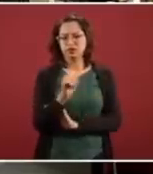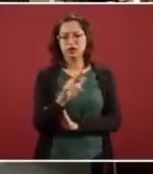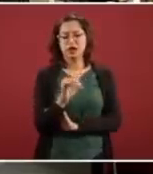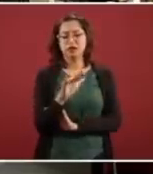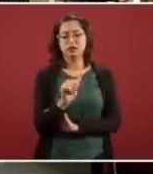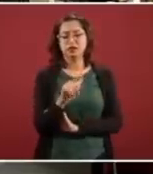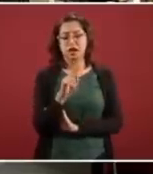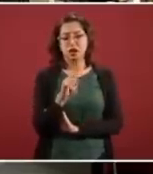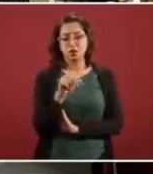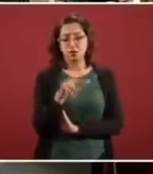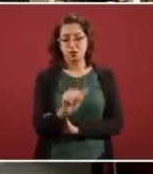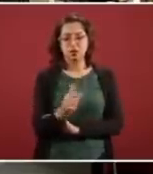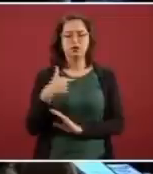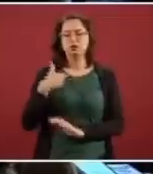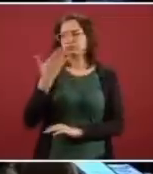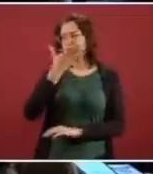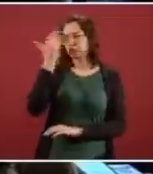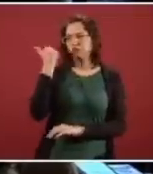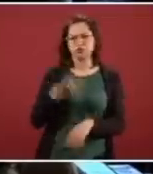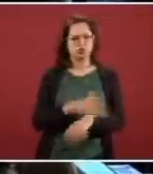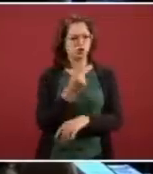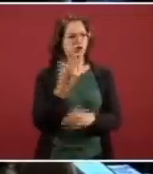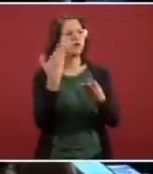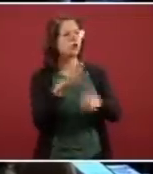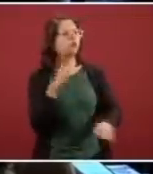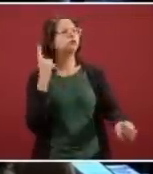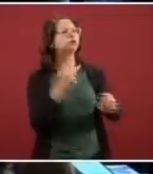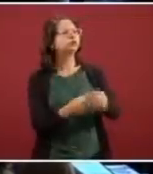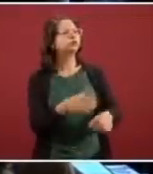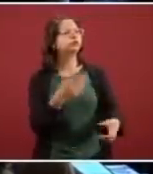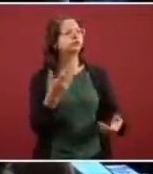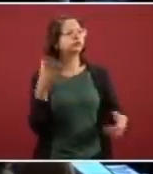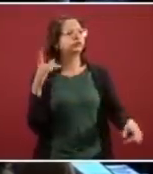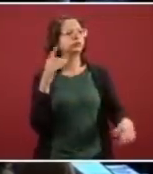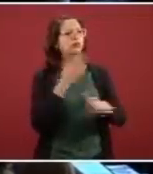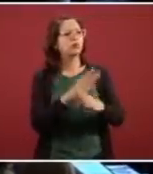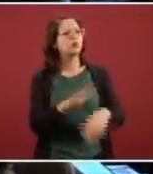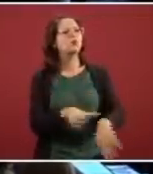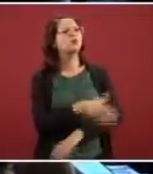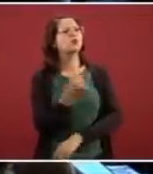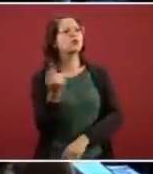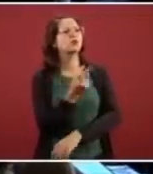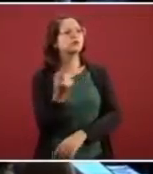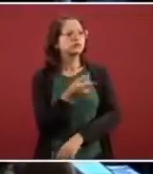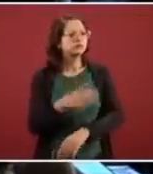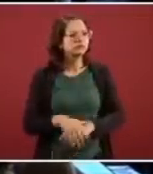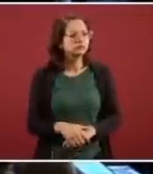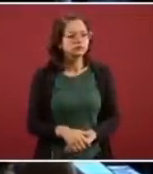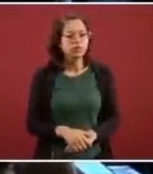sé exactamente. ¿O por qué se congelaron estas cuentas? Porque se ha venido haciendo